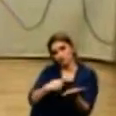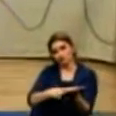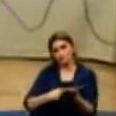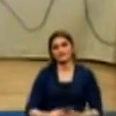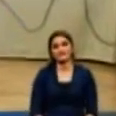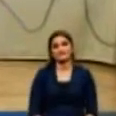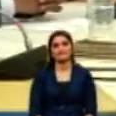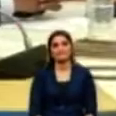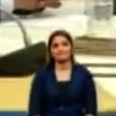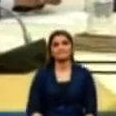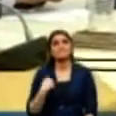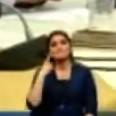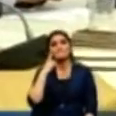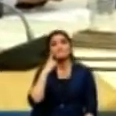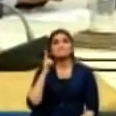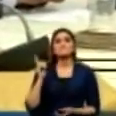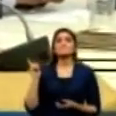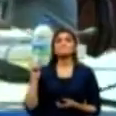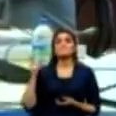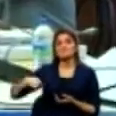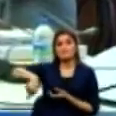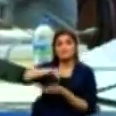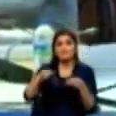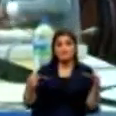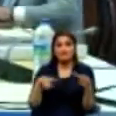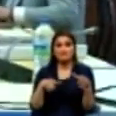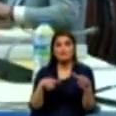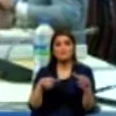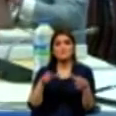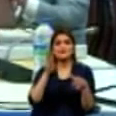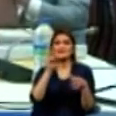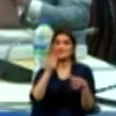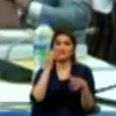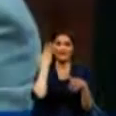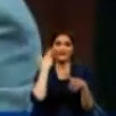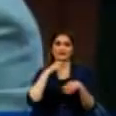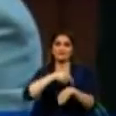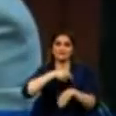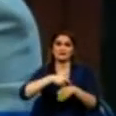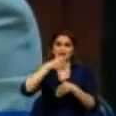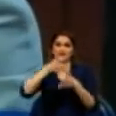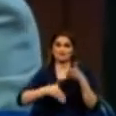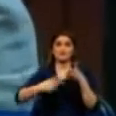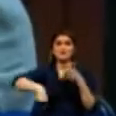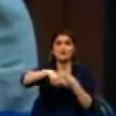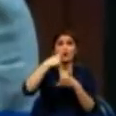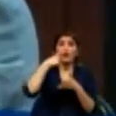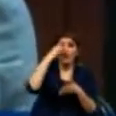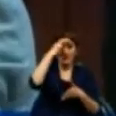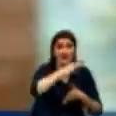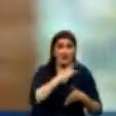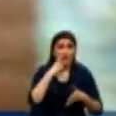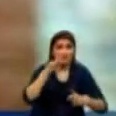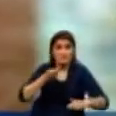Le restan aproximadamente 60 días a la Comisión Legislativa encargada de analizar toda la información concerniente al asesinato del general